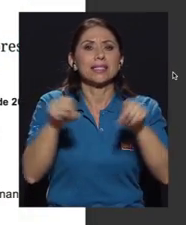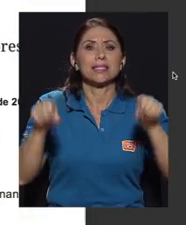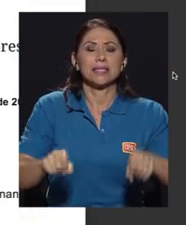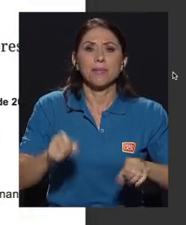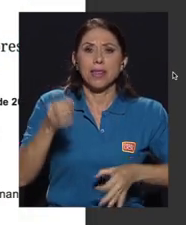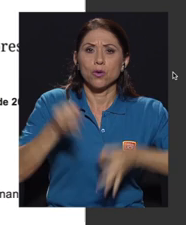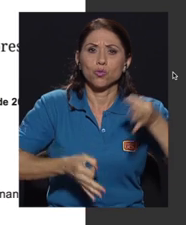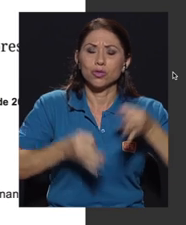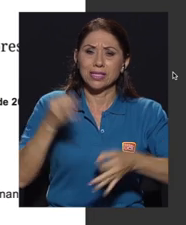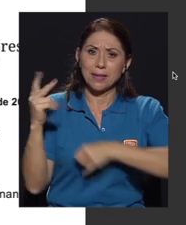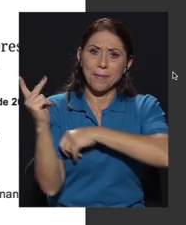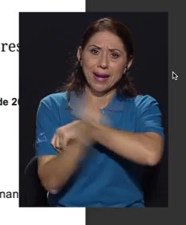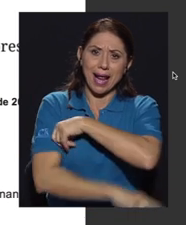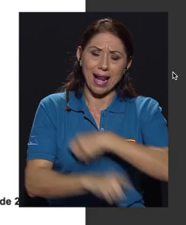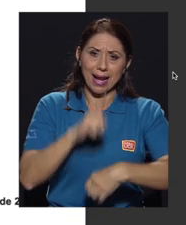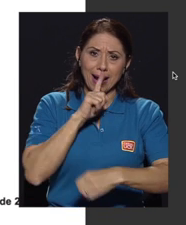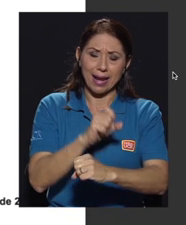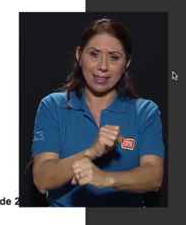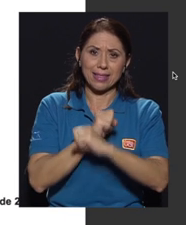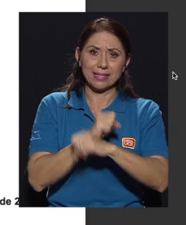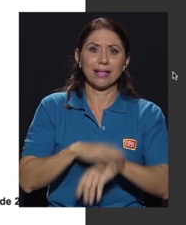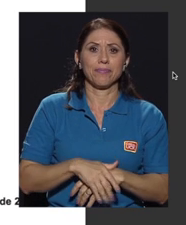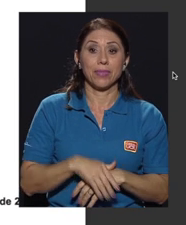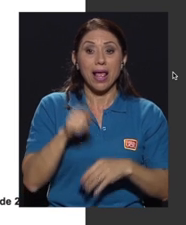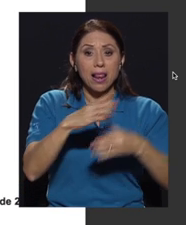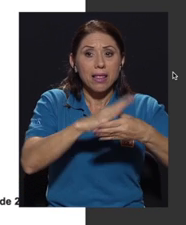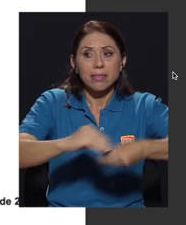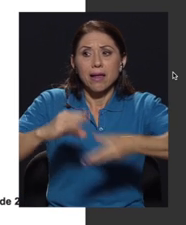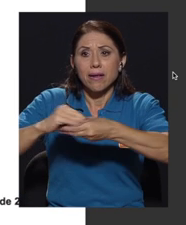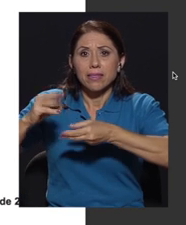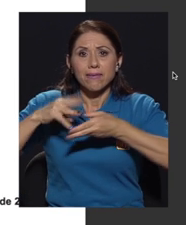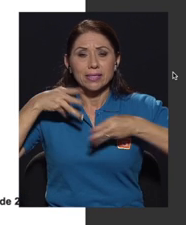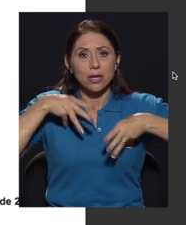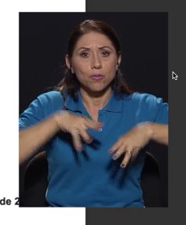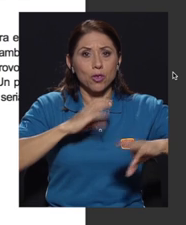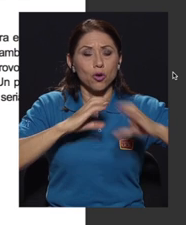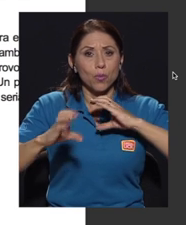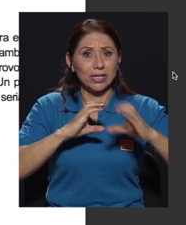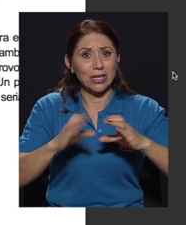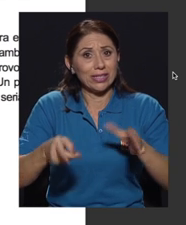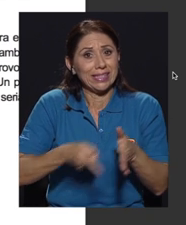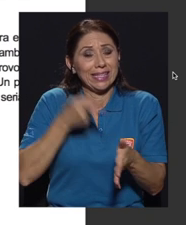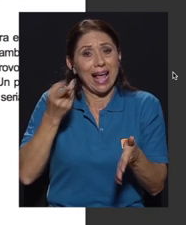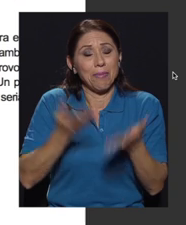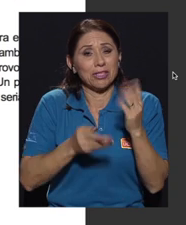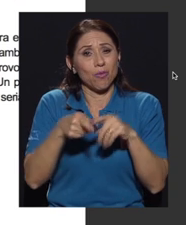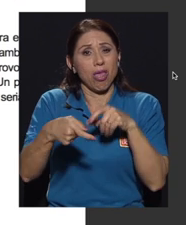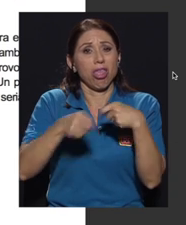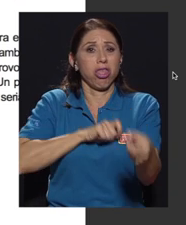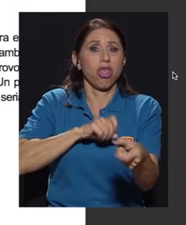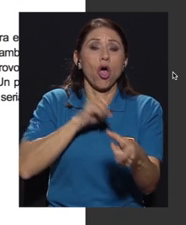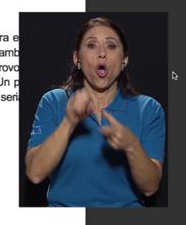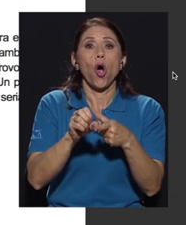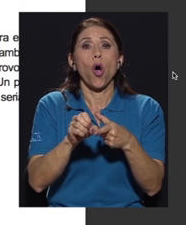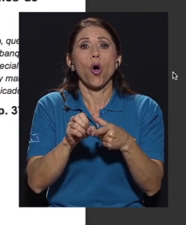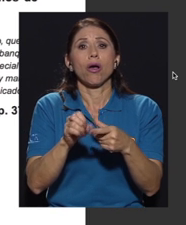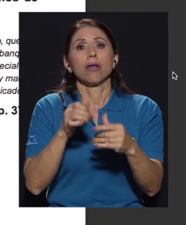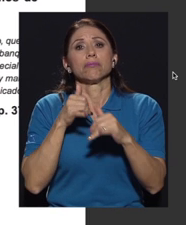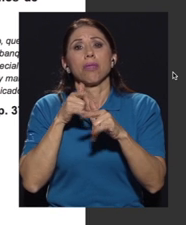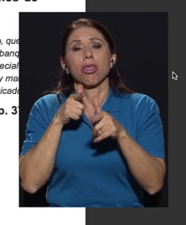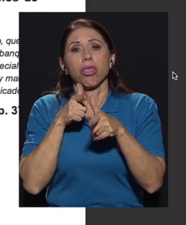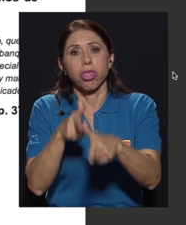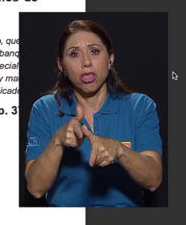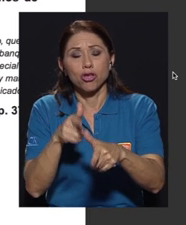penal garantista. Las narrativas mediáticas muchas veces distorsionan o sobredimensionan la realidad sobre la criminalidad